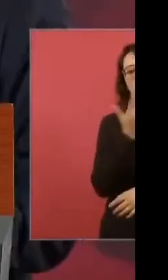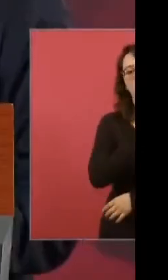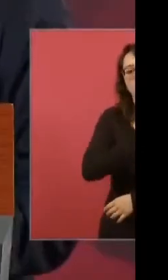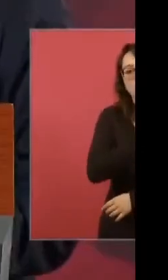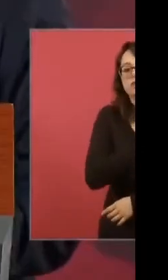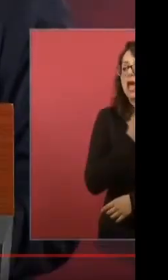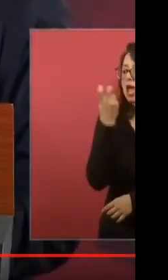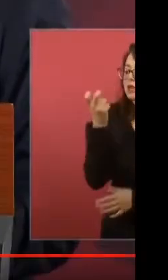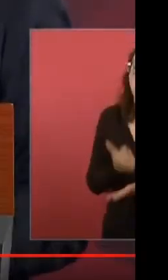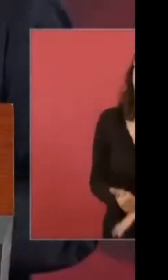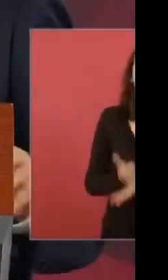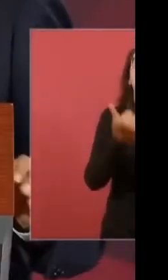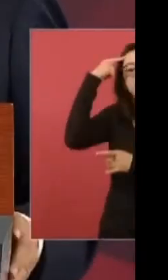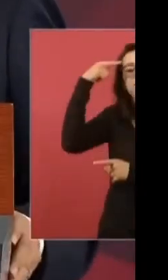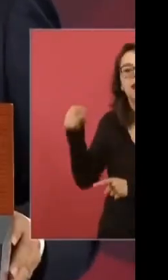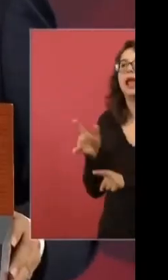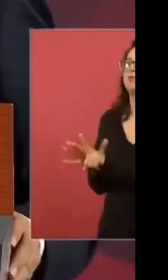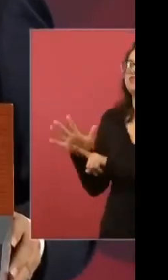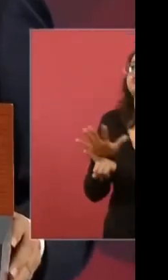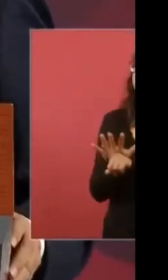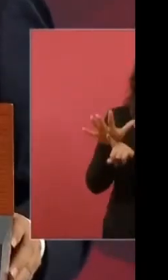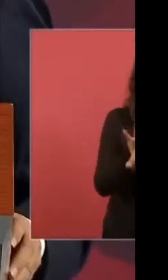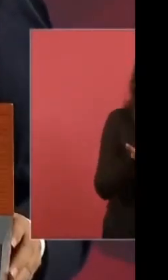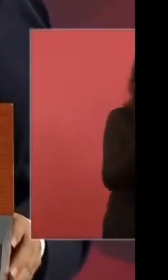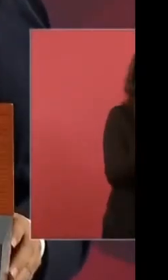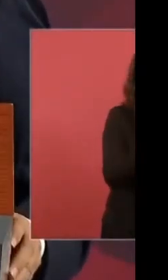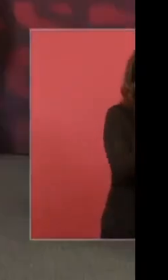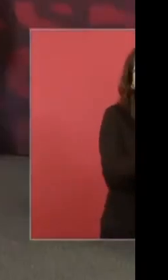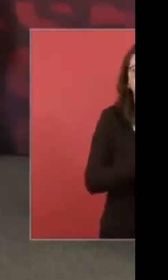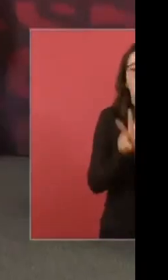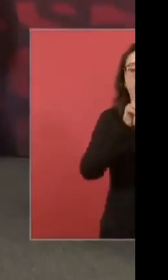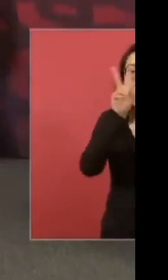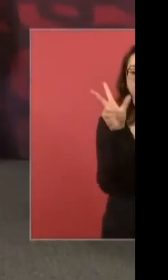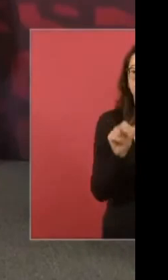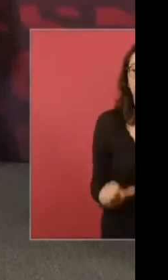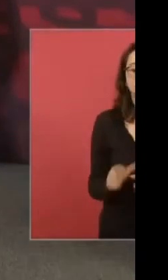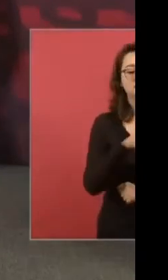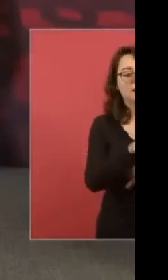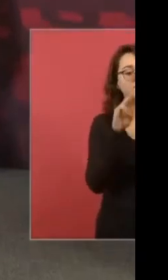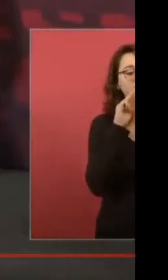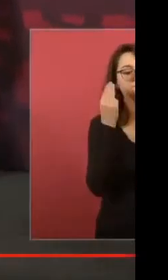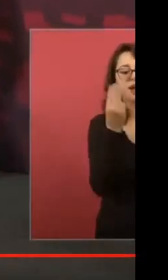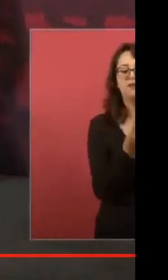se dedican a Estas actividades ilícitas de que abandonen